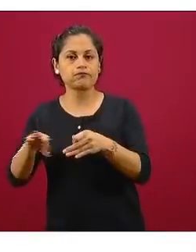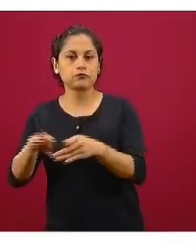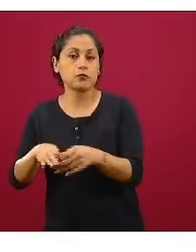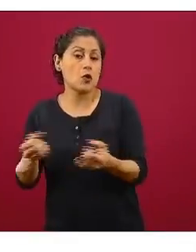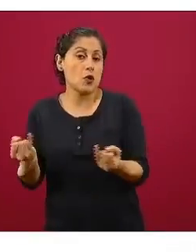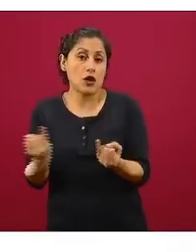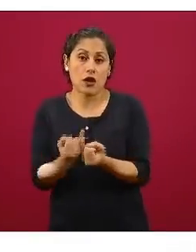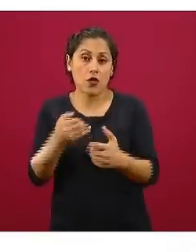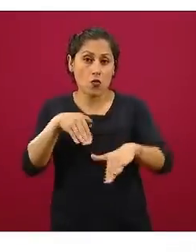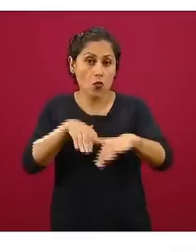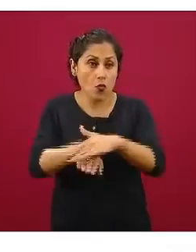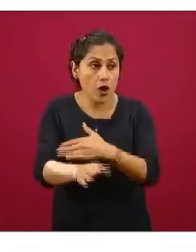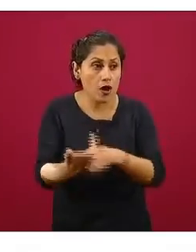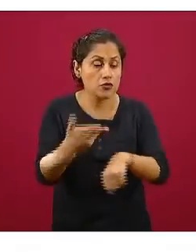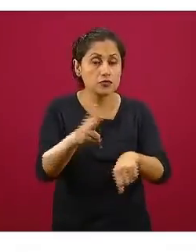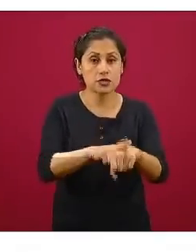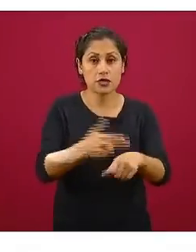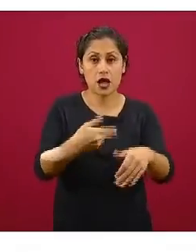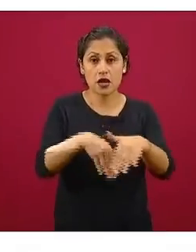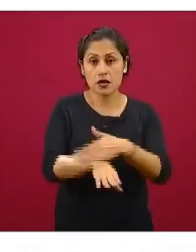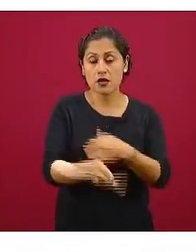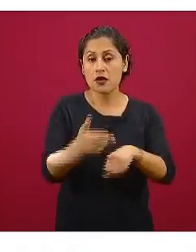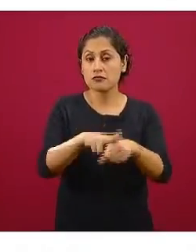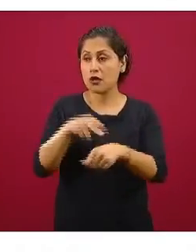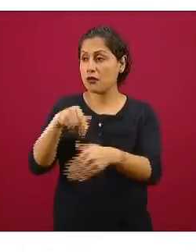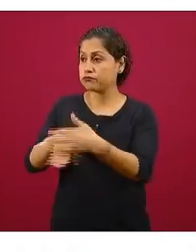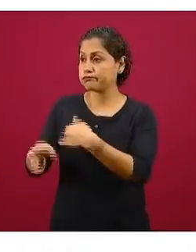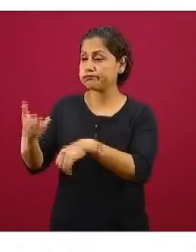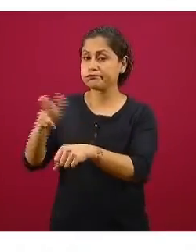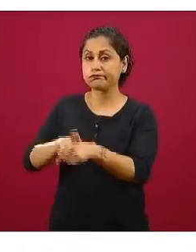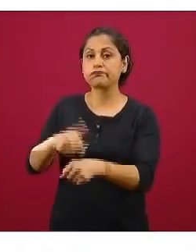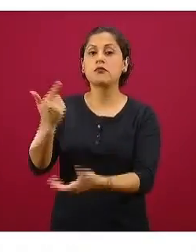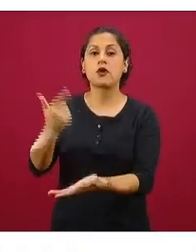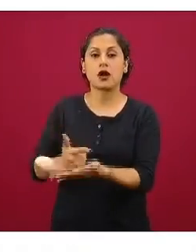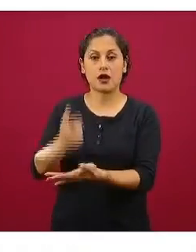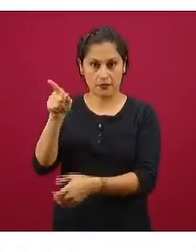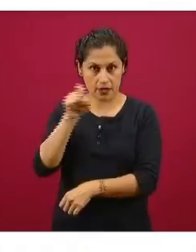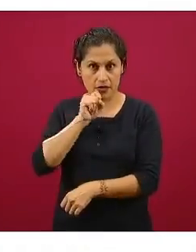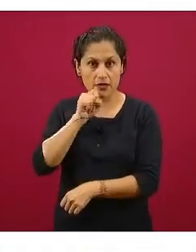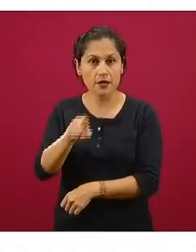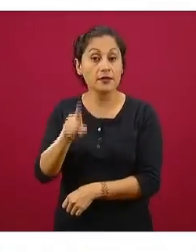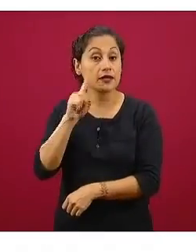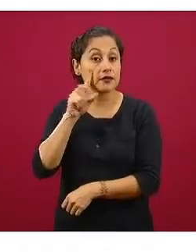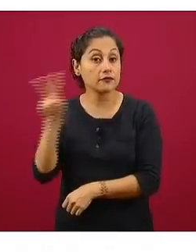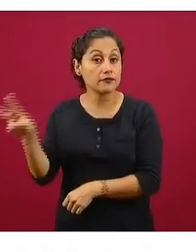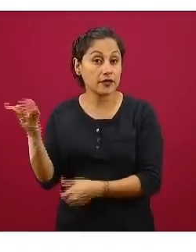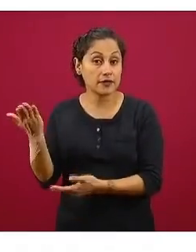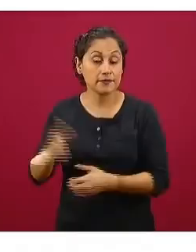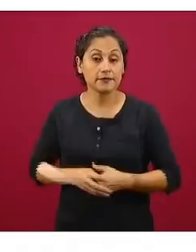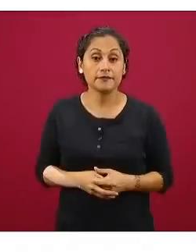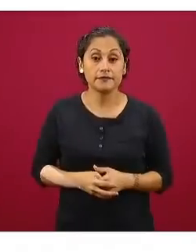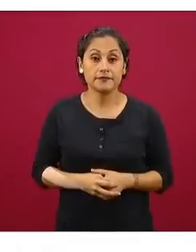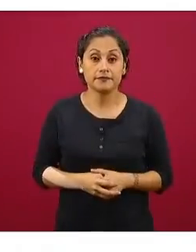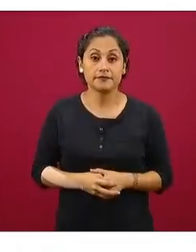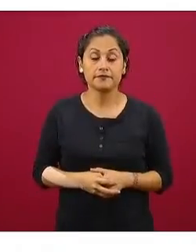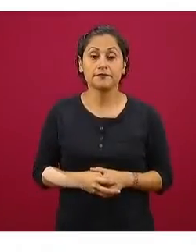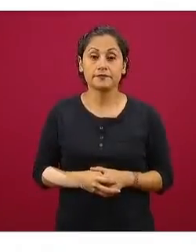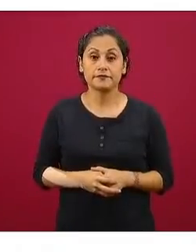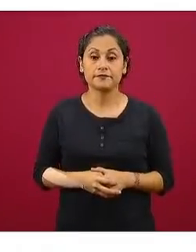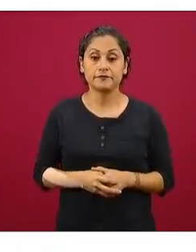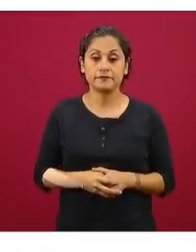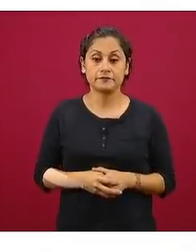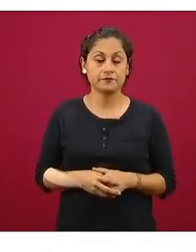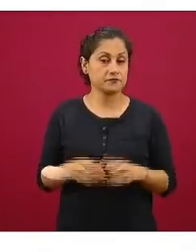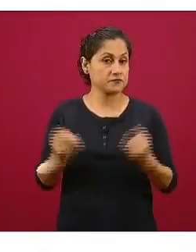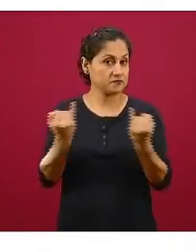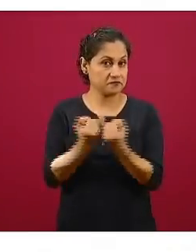la terapia intensiva. Veamos lo siguiente, en terapia intensiva, en el Valle de México, lo mismo, se ha